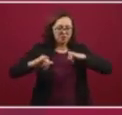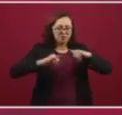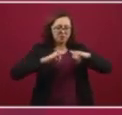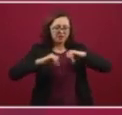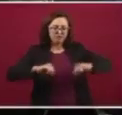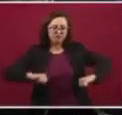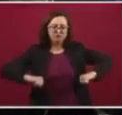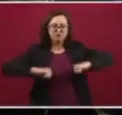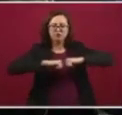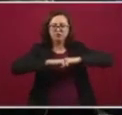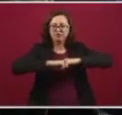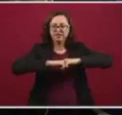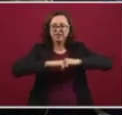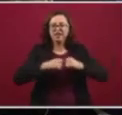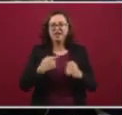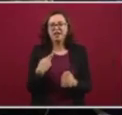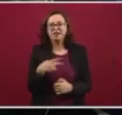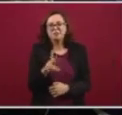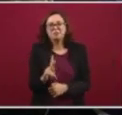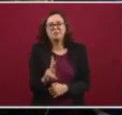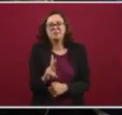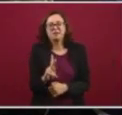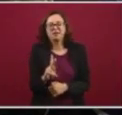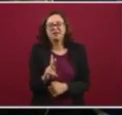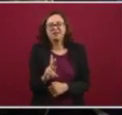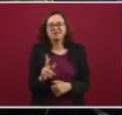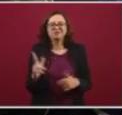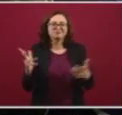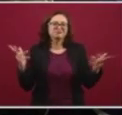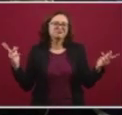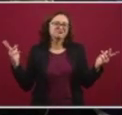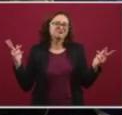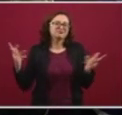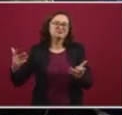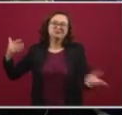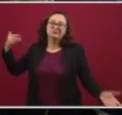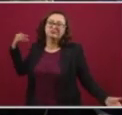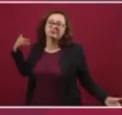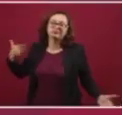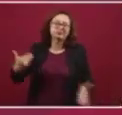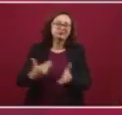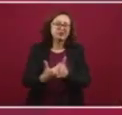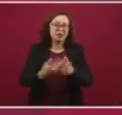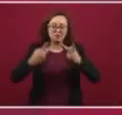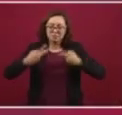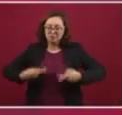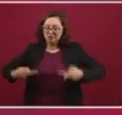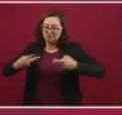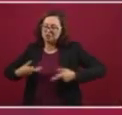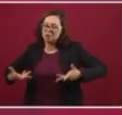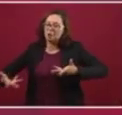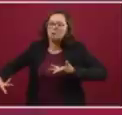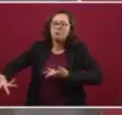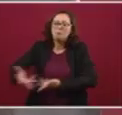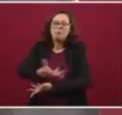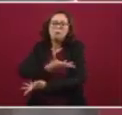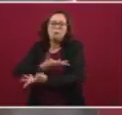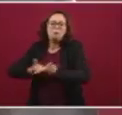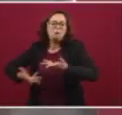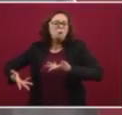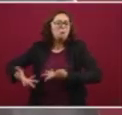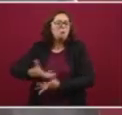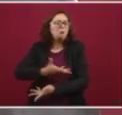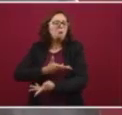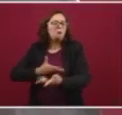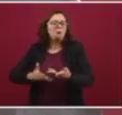que se llevan siglos de convivencia entre los pueblos de los dos